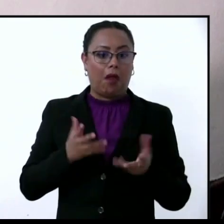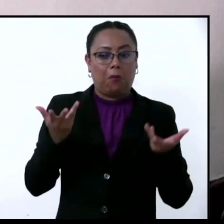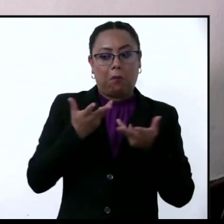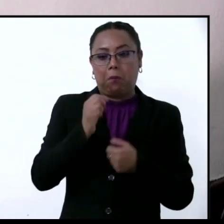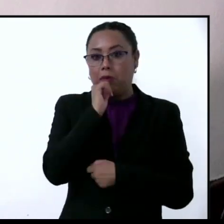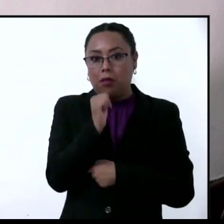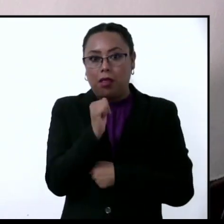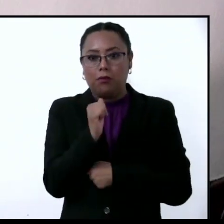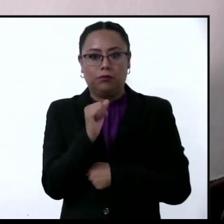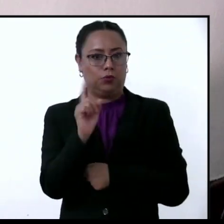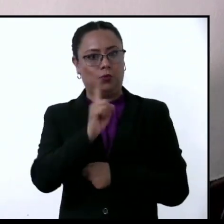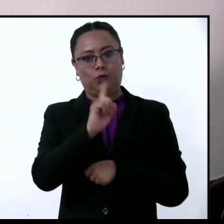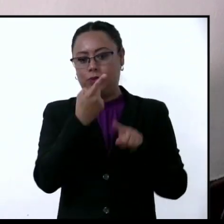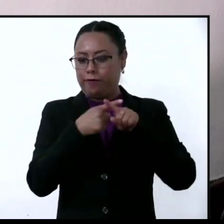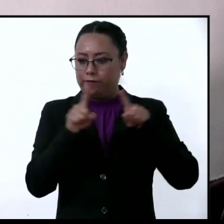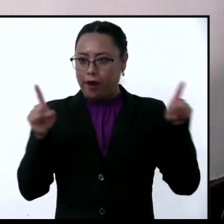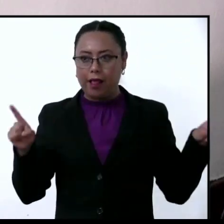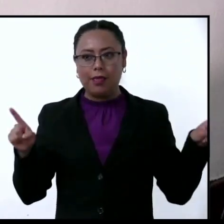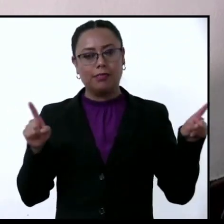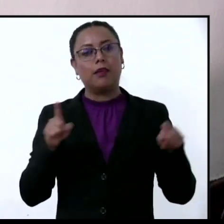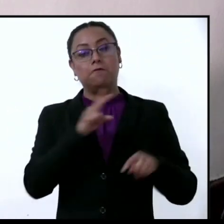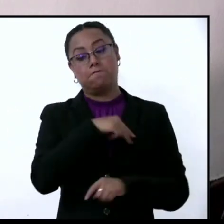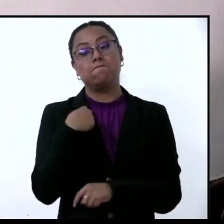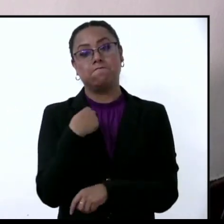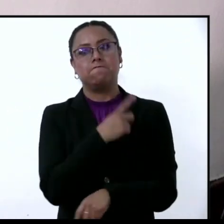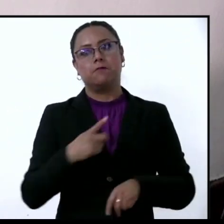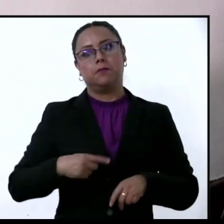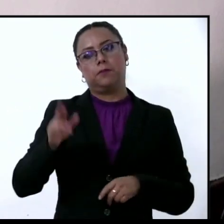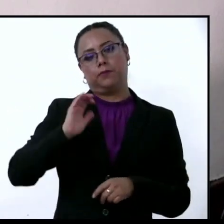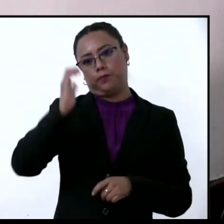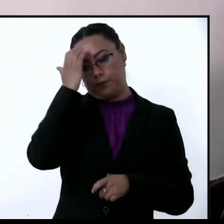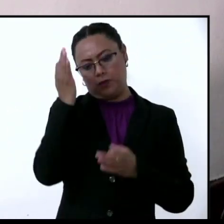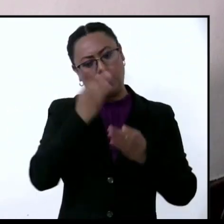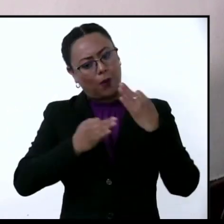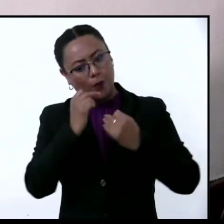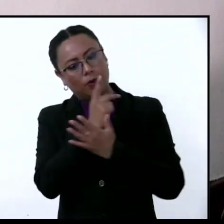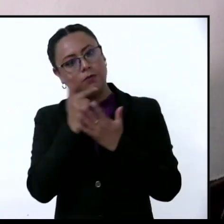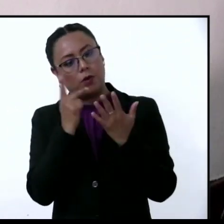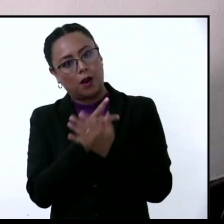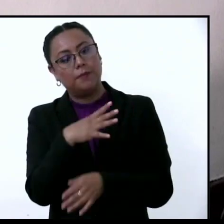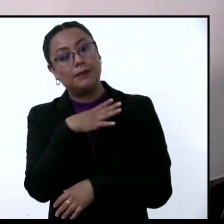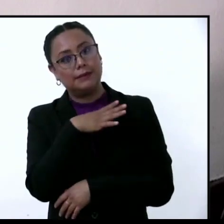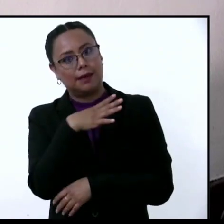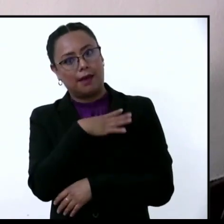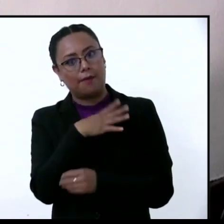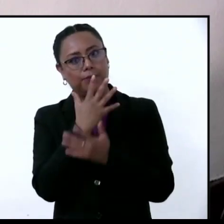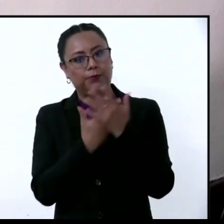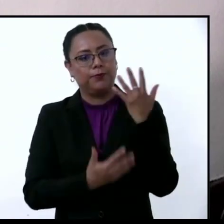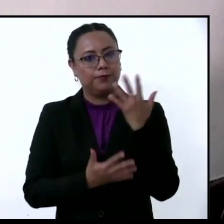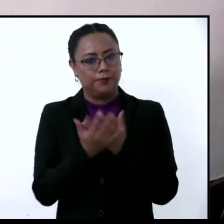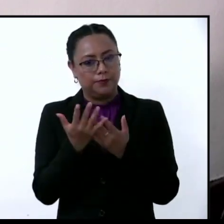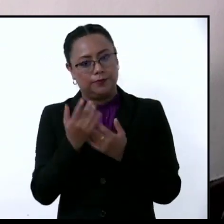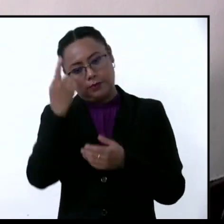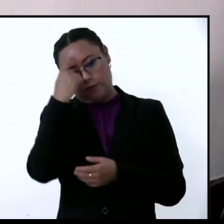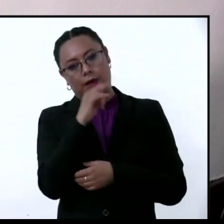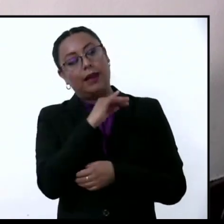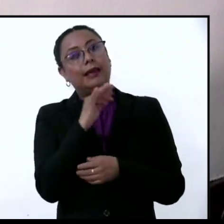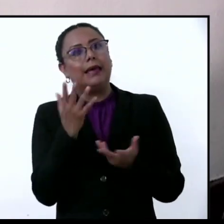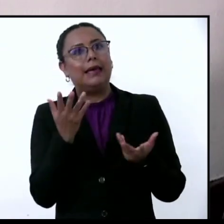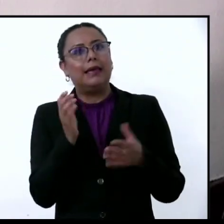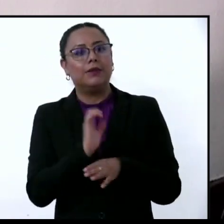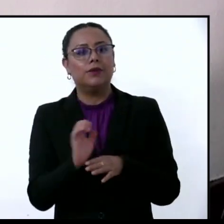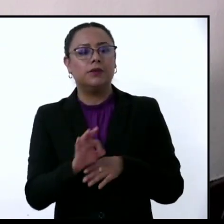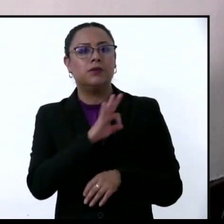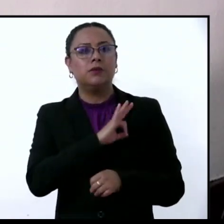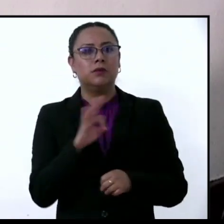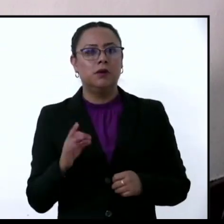acción social, ¿no? Sino que hay que reconocerle todos los programas que ha generado para poder